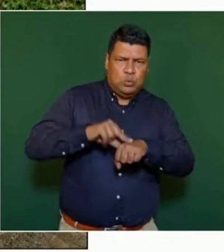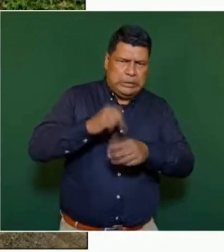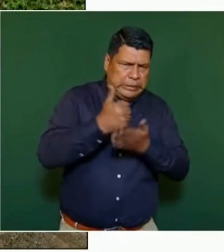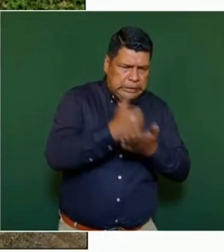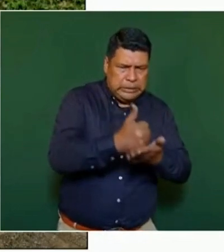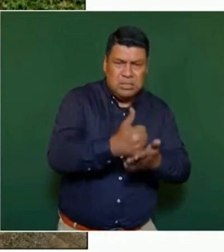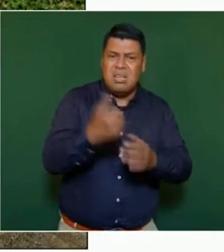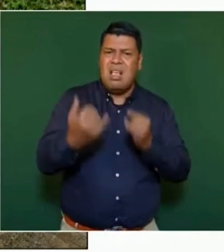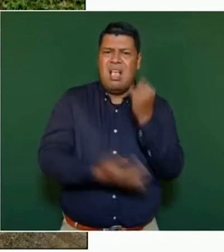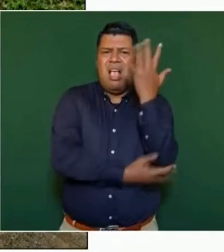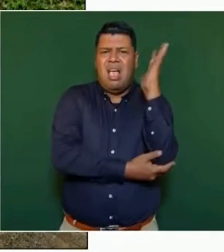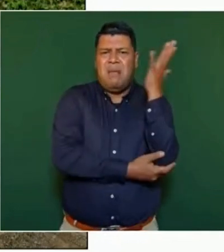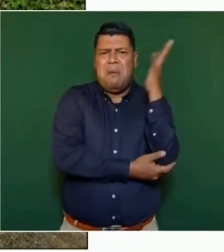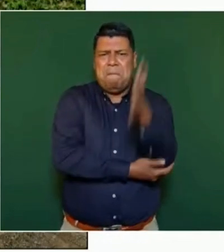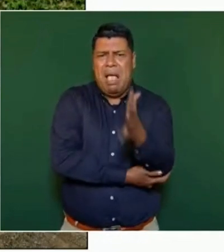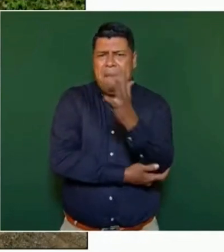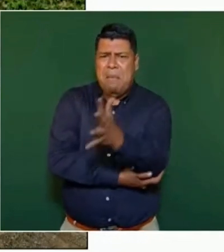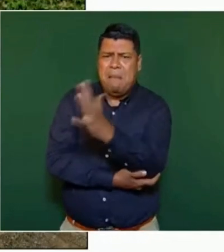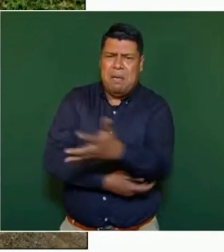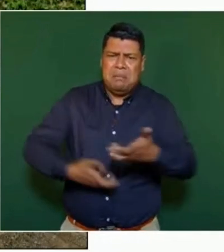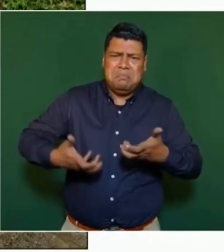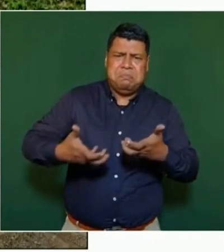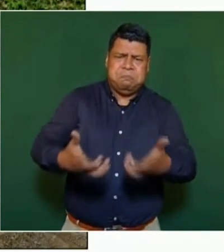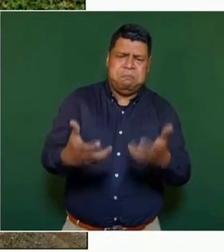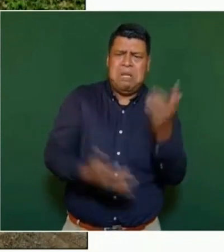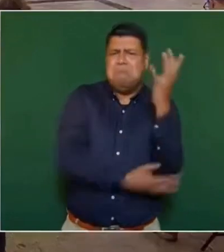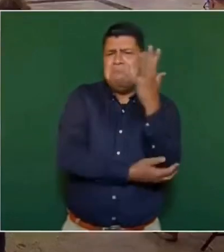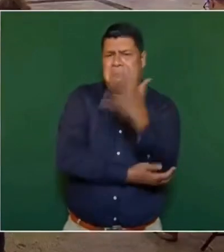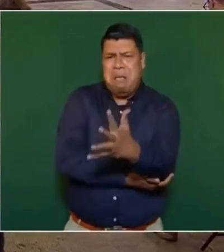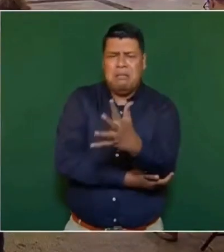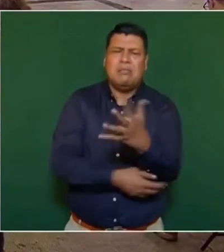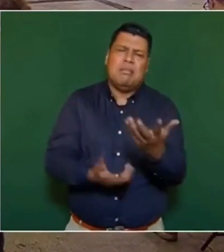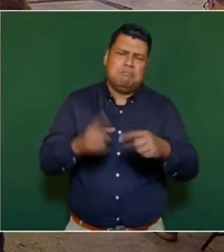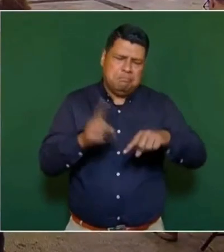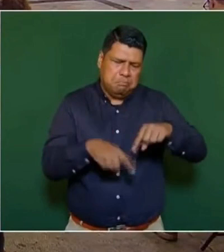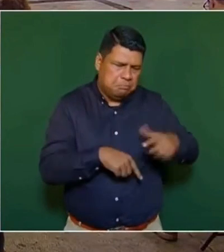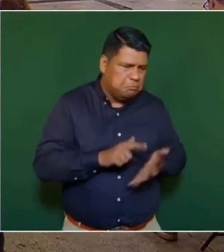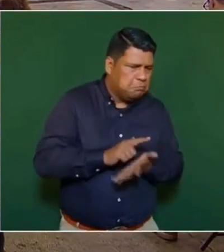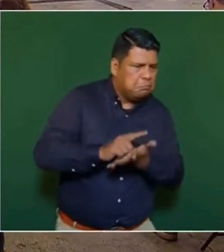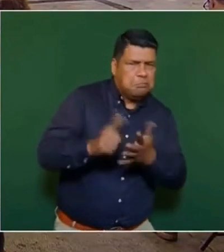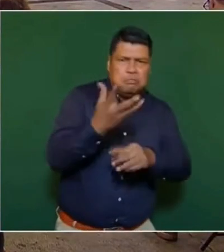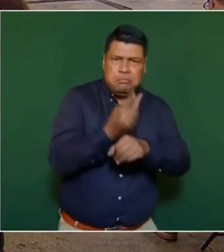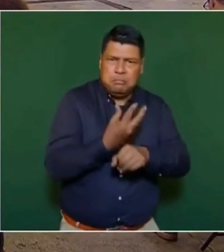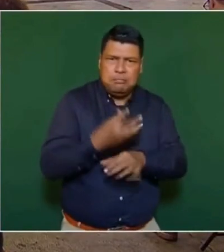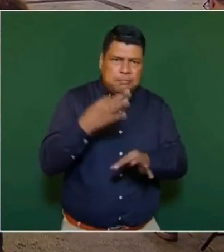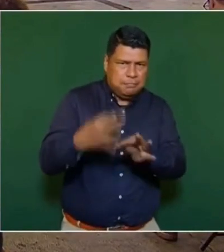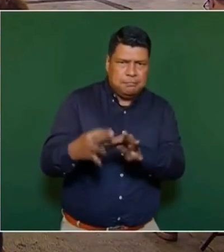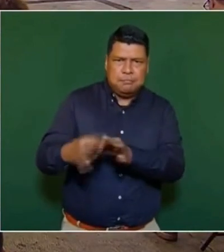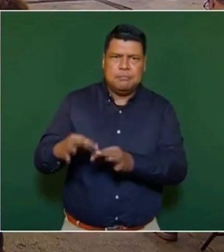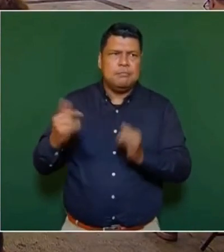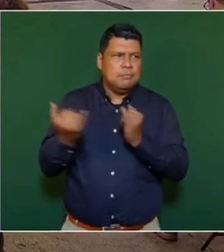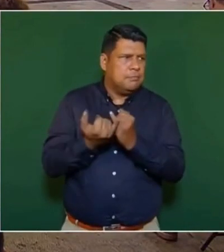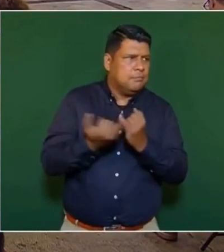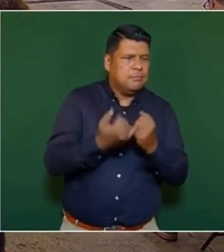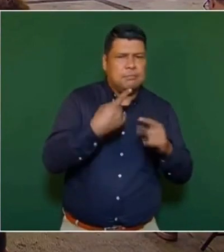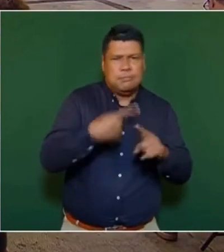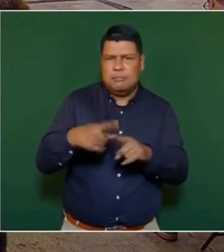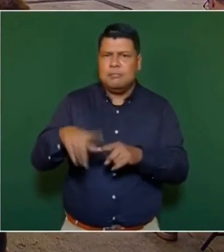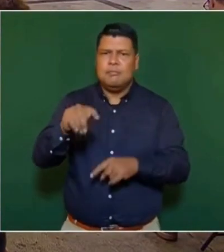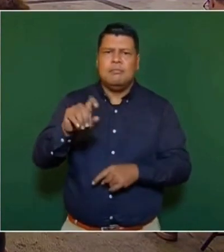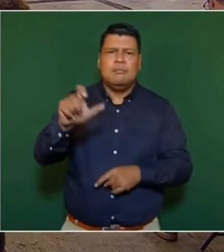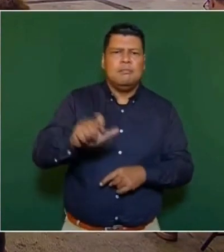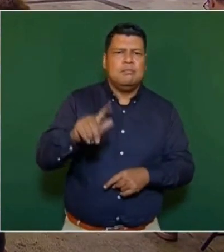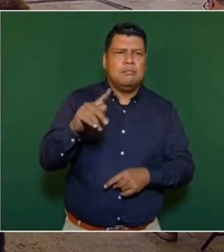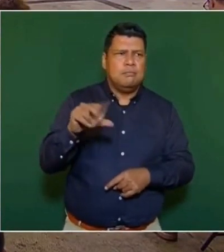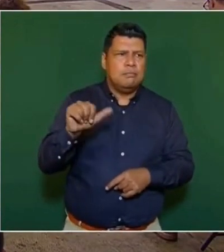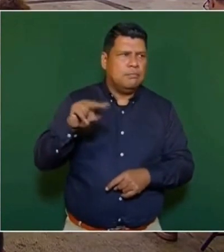y liberación de vialidades. La que sigue, por favor. En Tuxpan también lo mismo, remoción